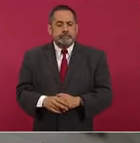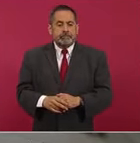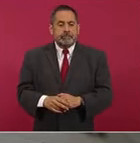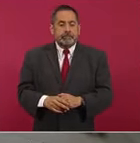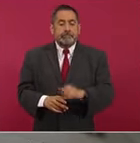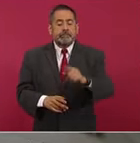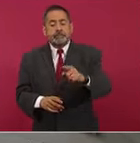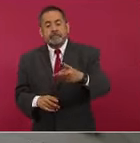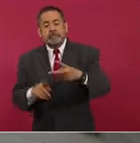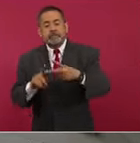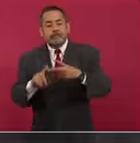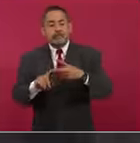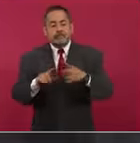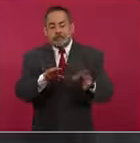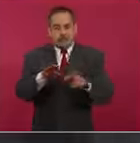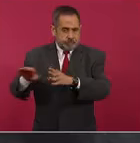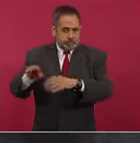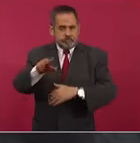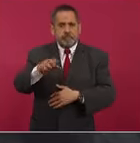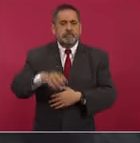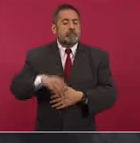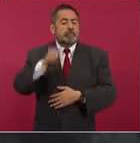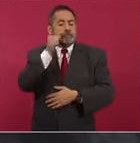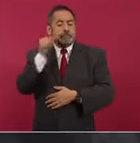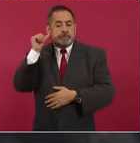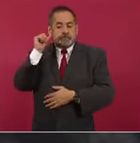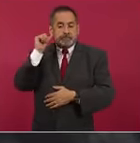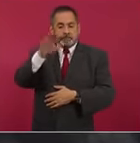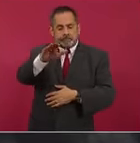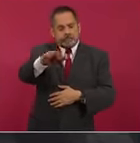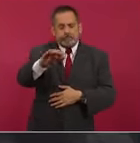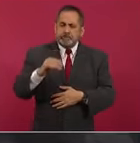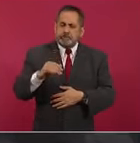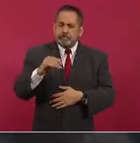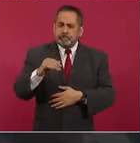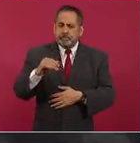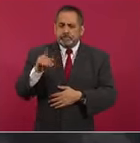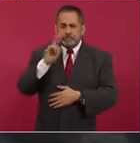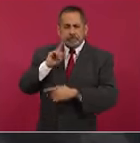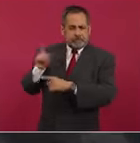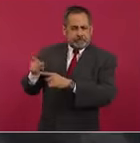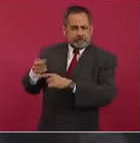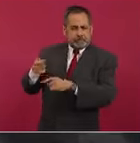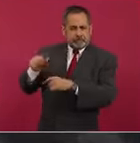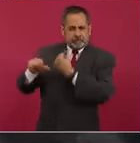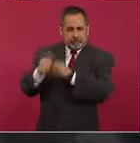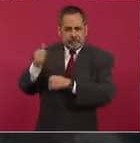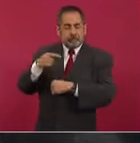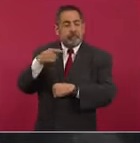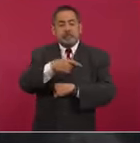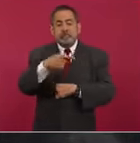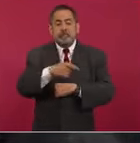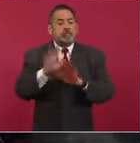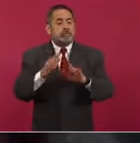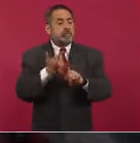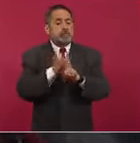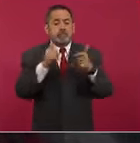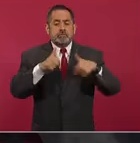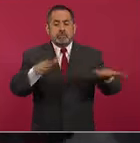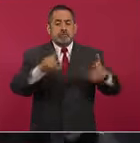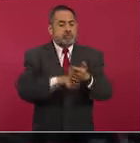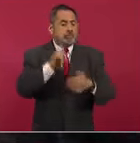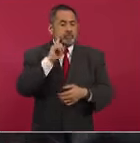Ya. Hablando de temas de justicia, presidente, el día de ayer fue, como decía la compañía de Canal 11, fue liberada